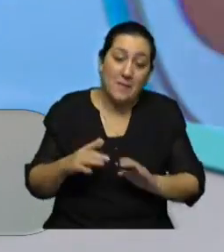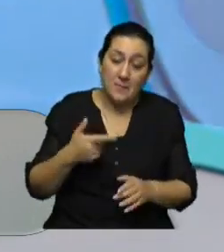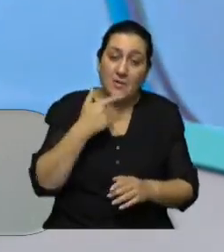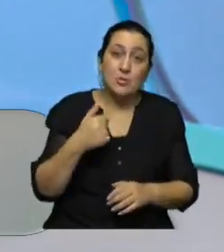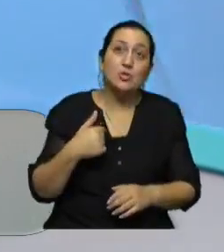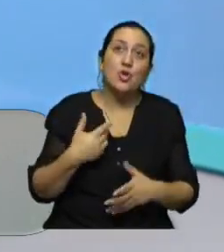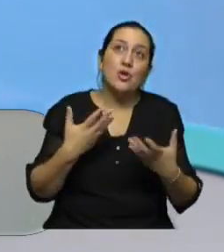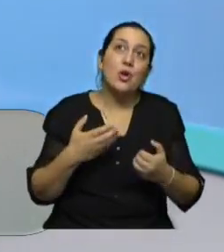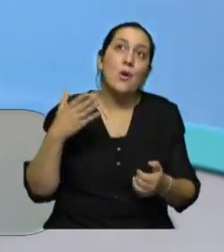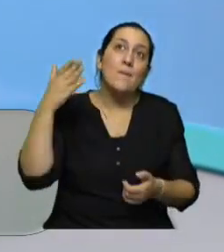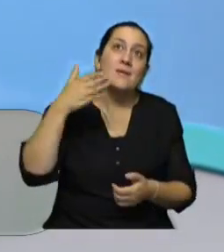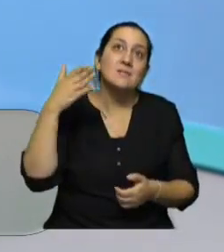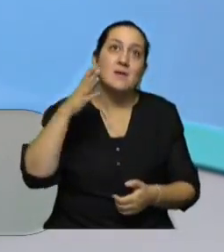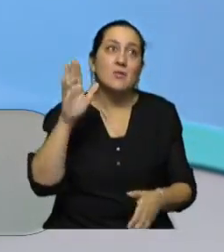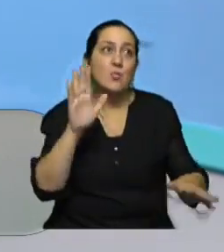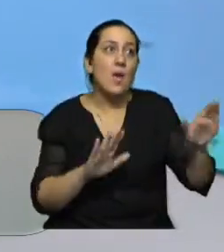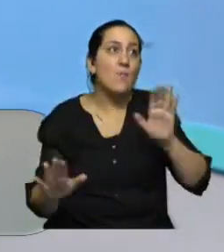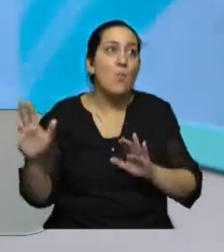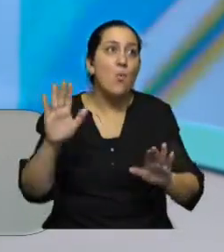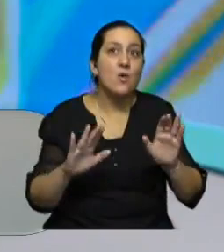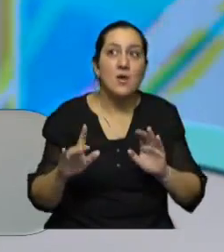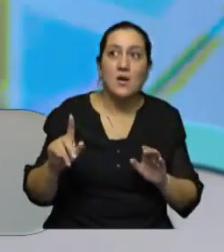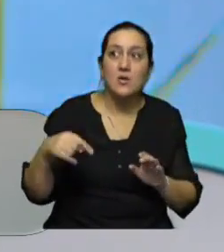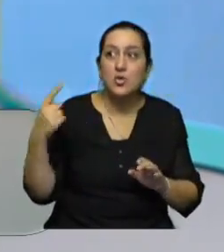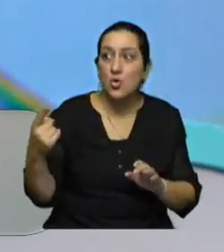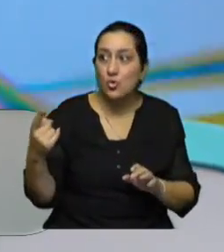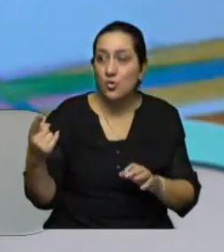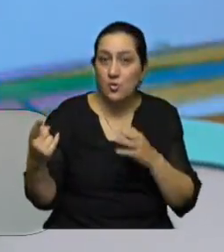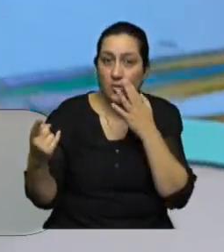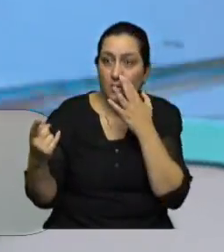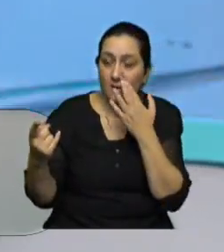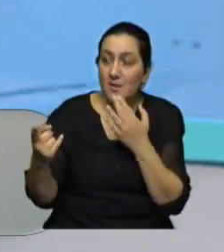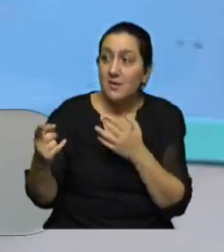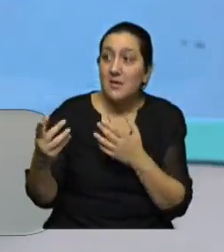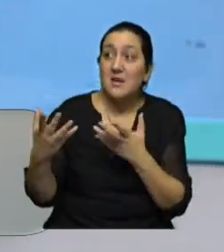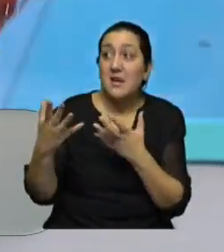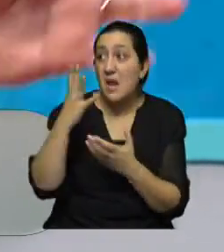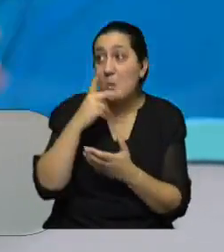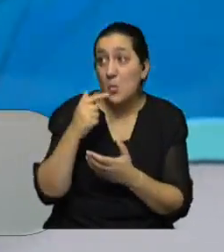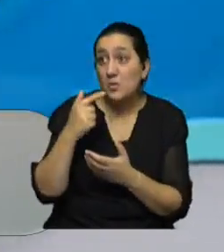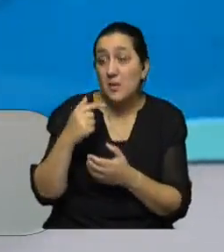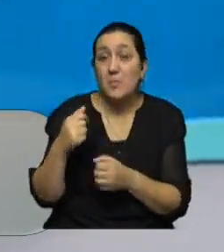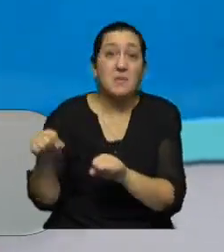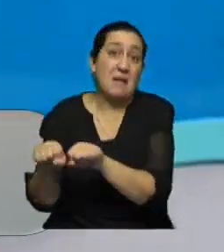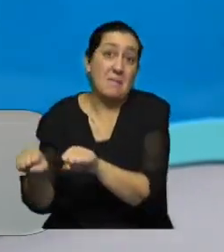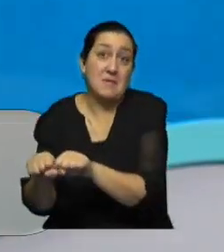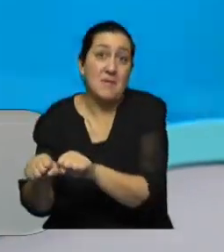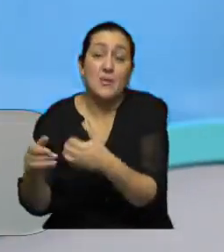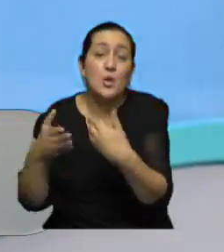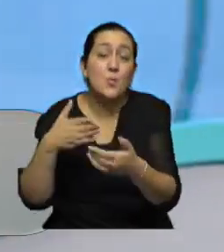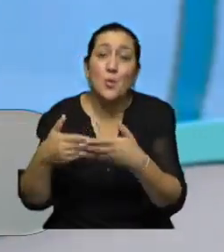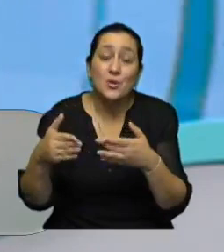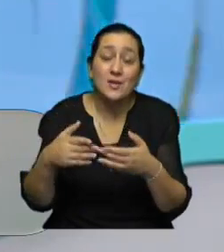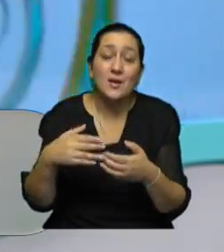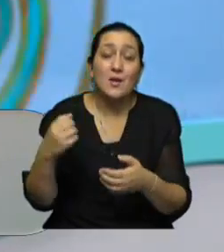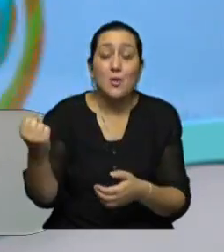una murga, pero el otro que quiere porque no, porque tiene tiempo, y la de más allá que ladra, pero porque le gustó y va a la prima. Entonces, hay